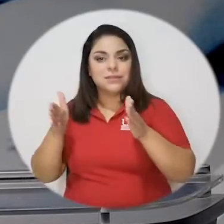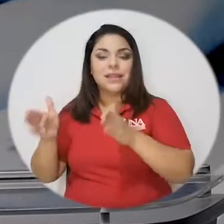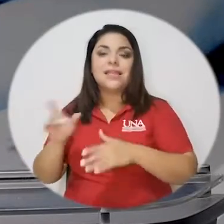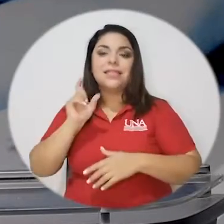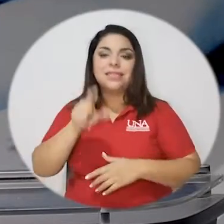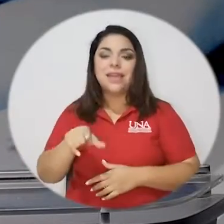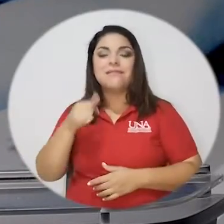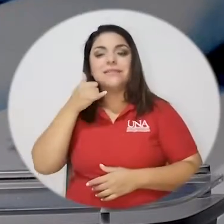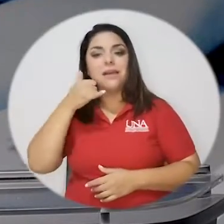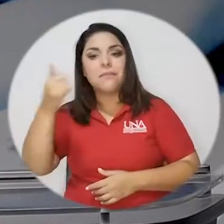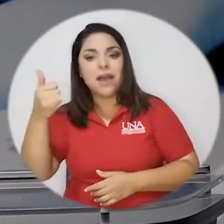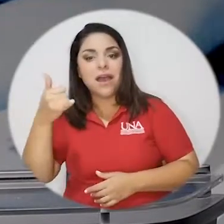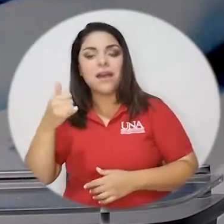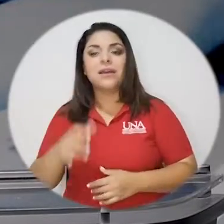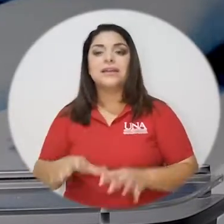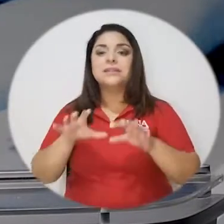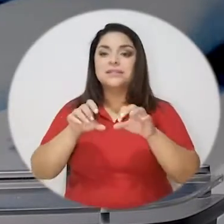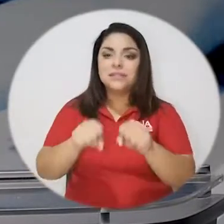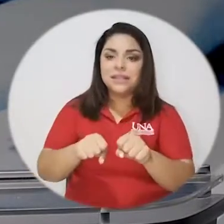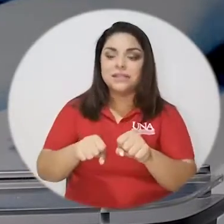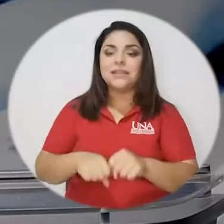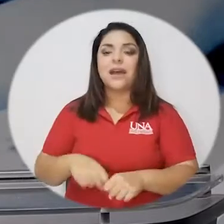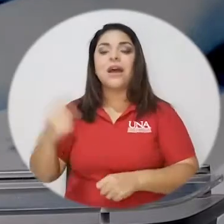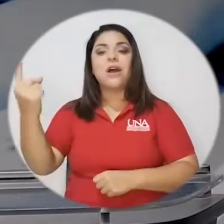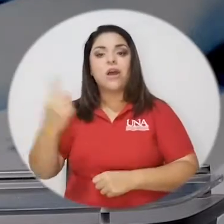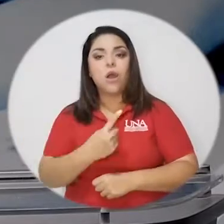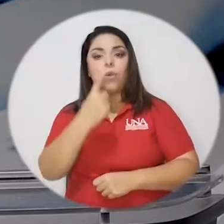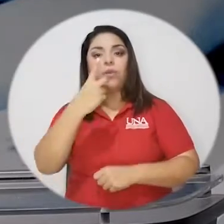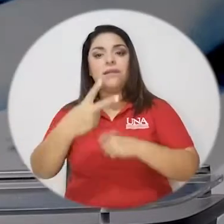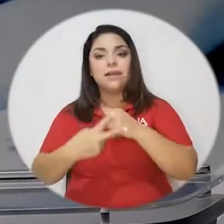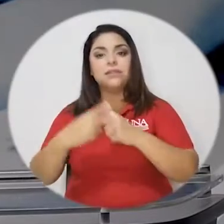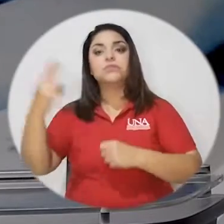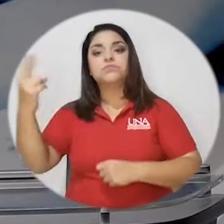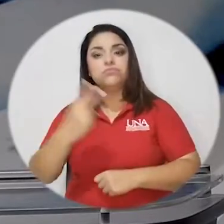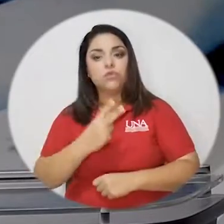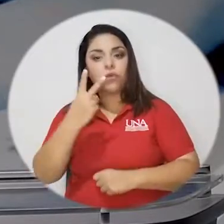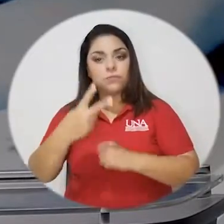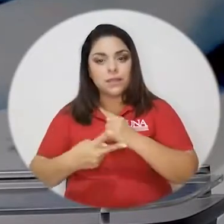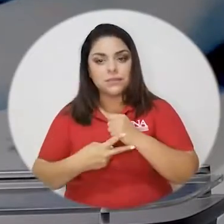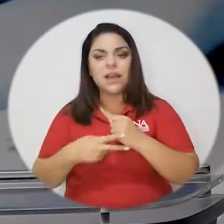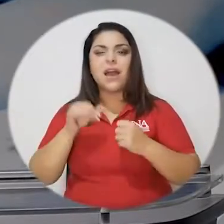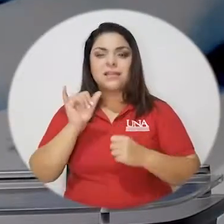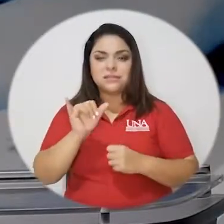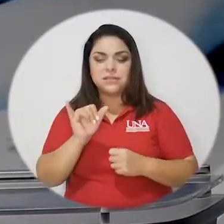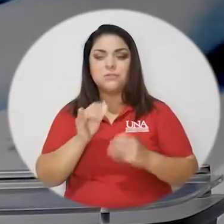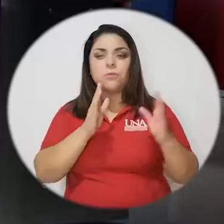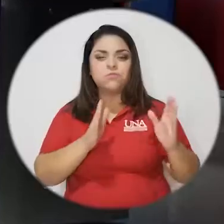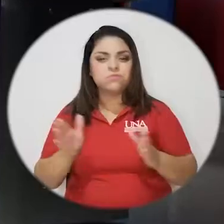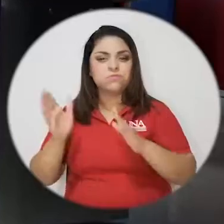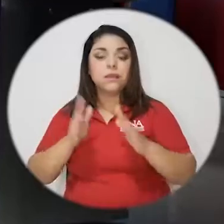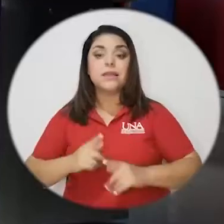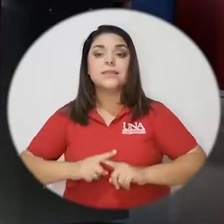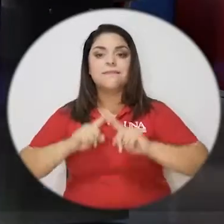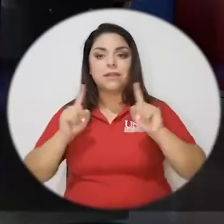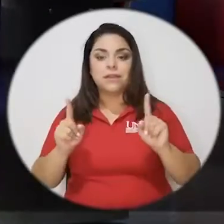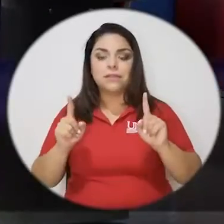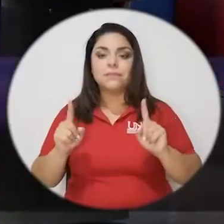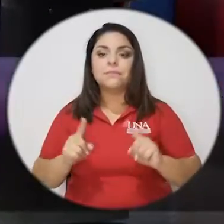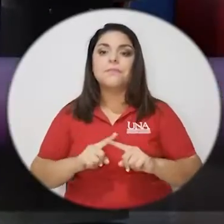dirigida. Entonces hay que llamar, hay que sacar cita, es diferente. Entonces, la